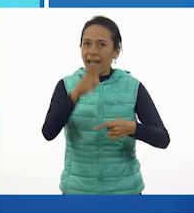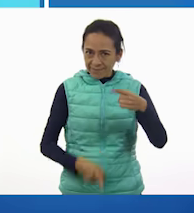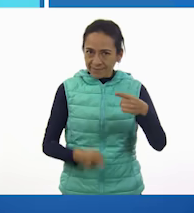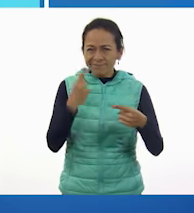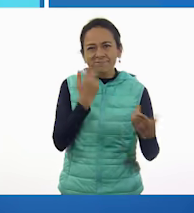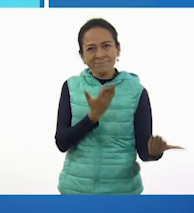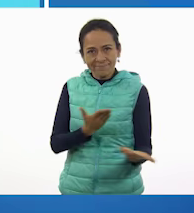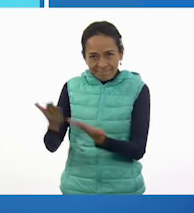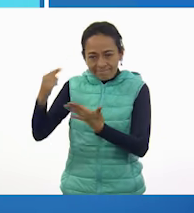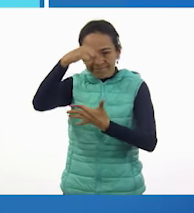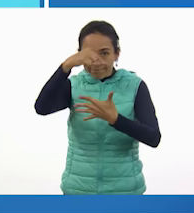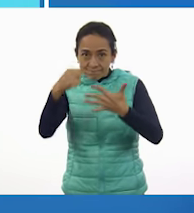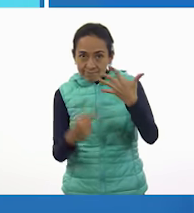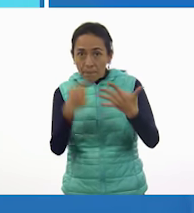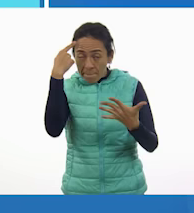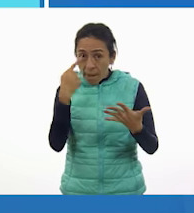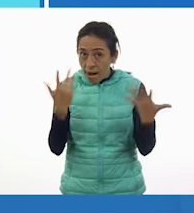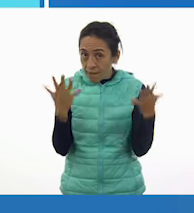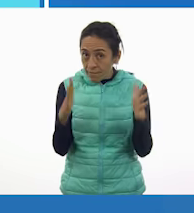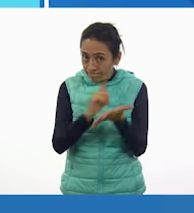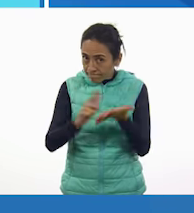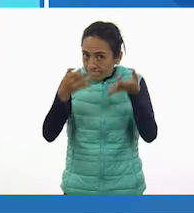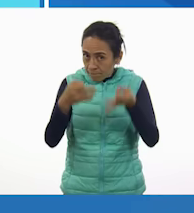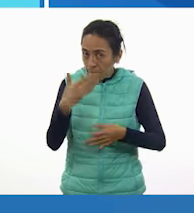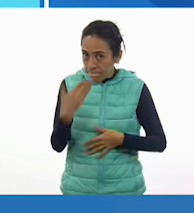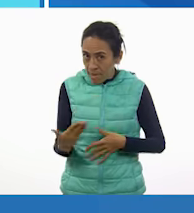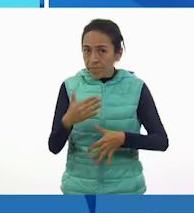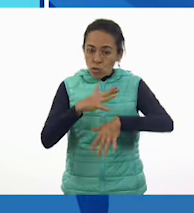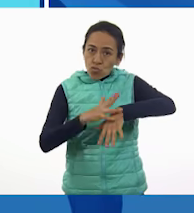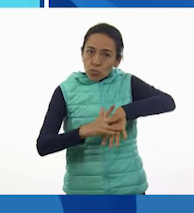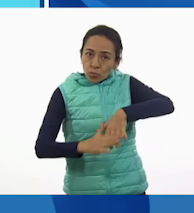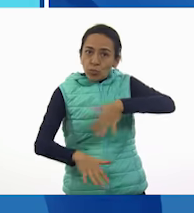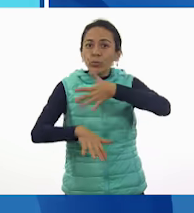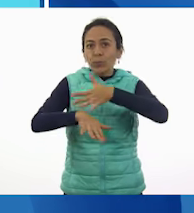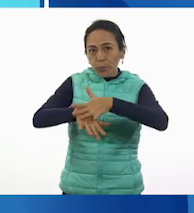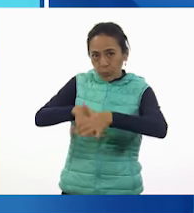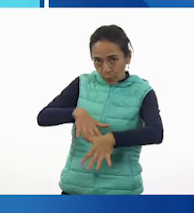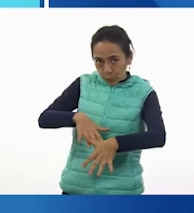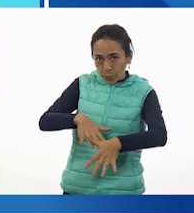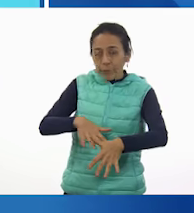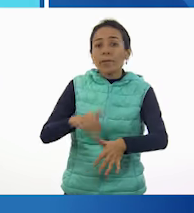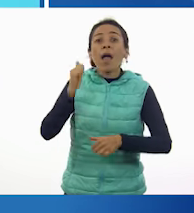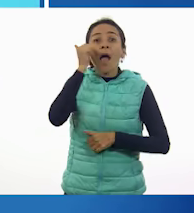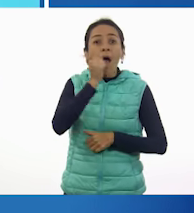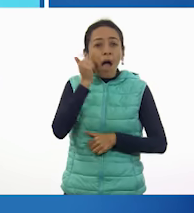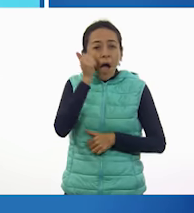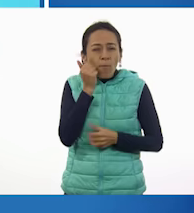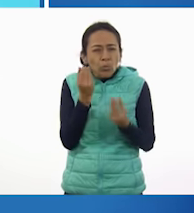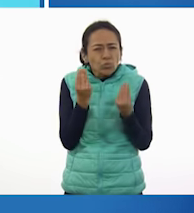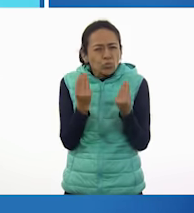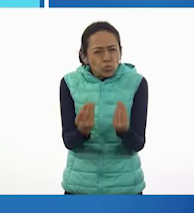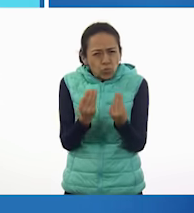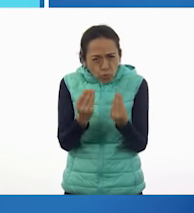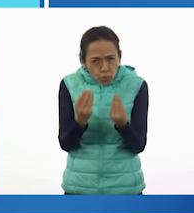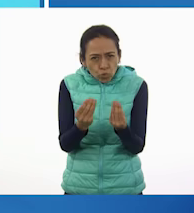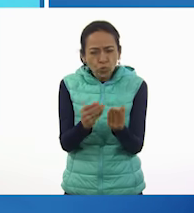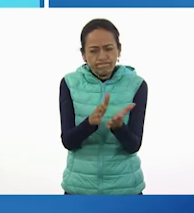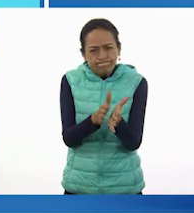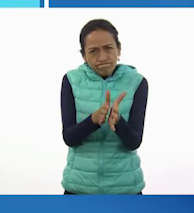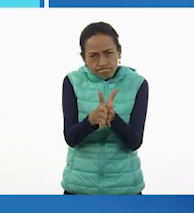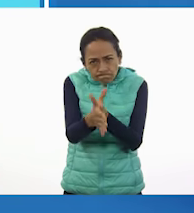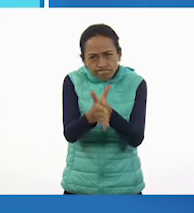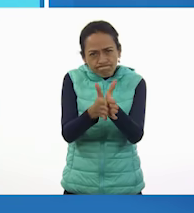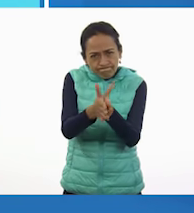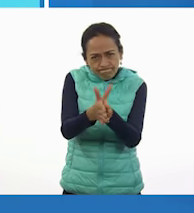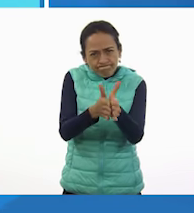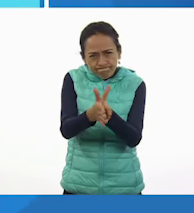hacerlo correctamente. Moja tus manos. Usa suficiente jabón. Frota tus palmas